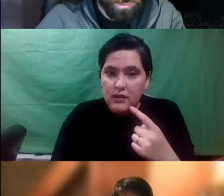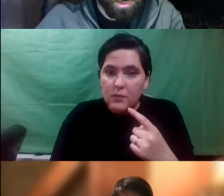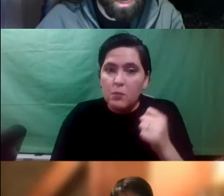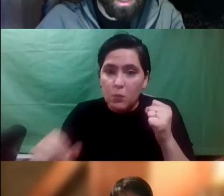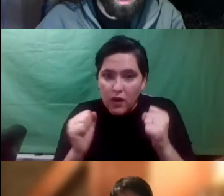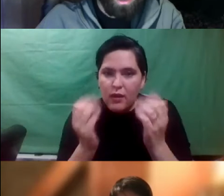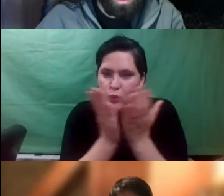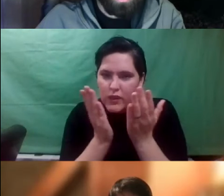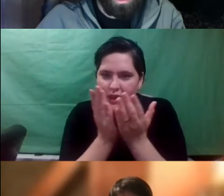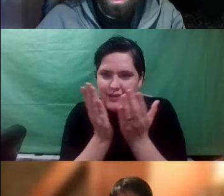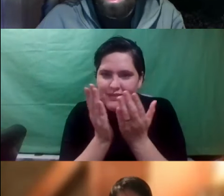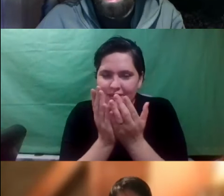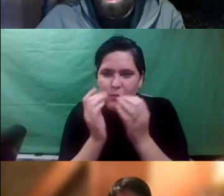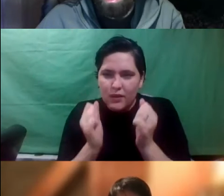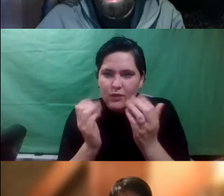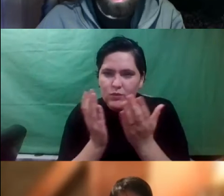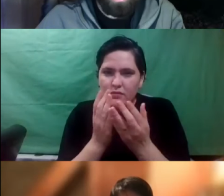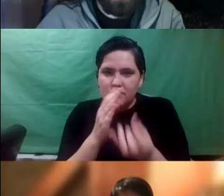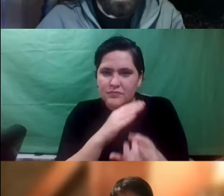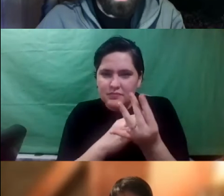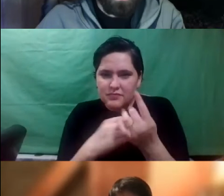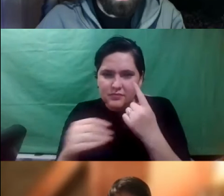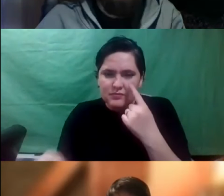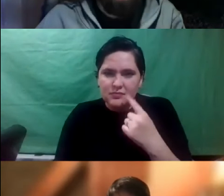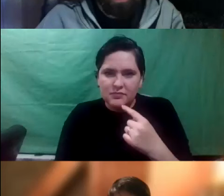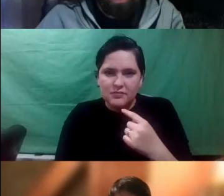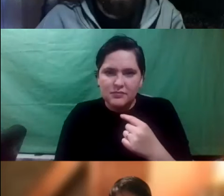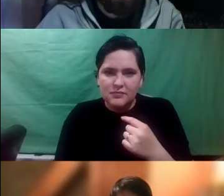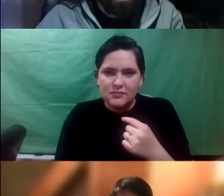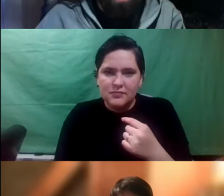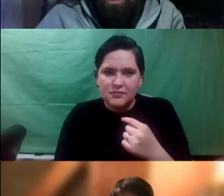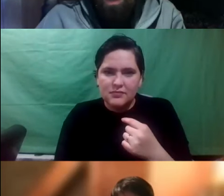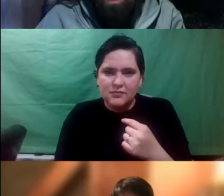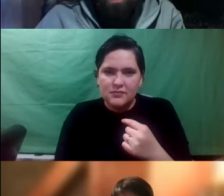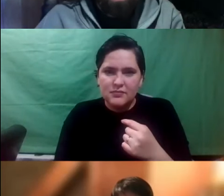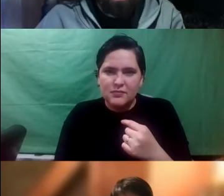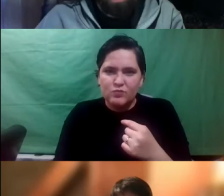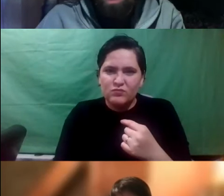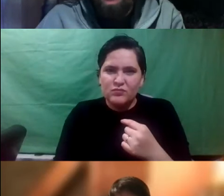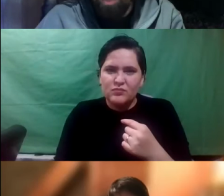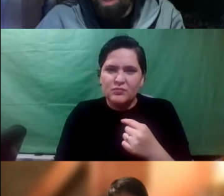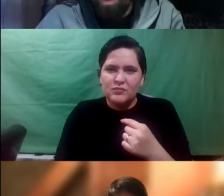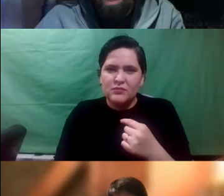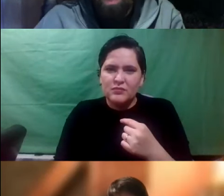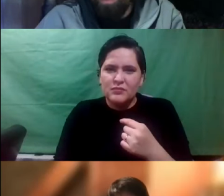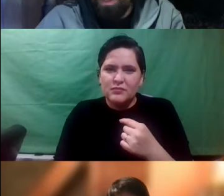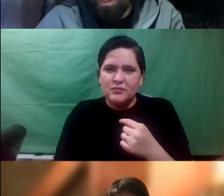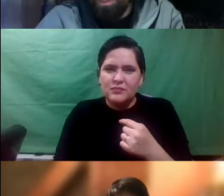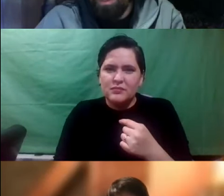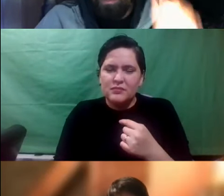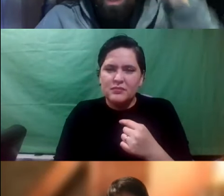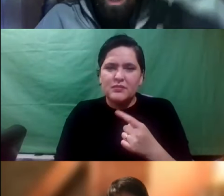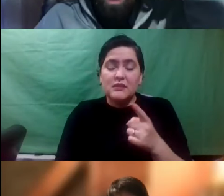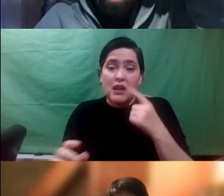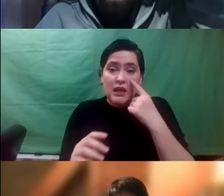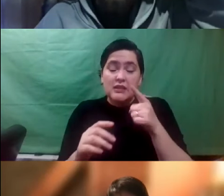pues, o sea, como que ahí está la información. Ese es uno que sugiero, digamos, porque es bastante